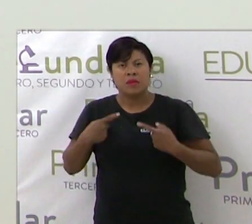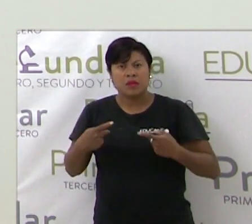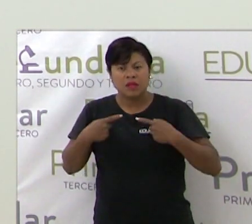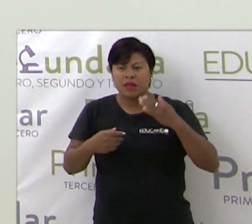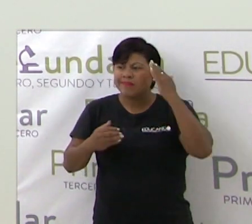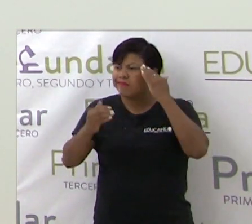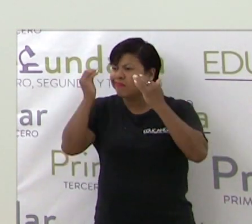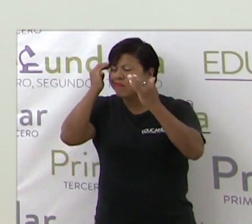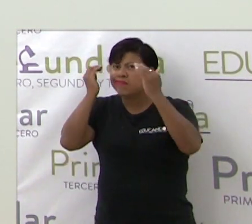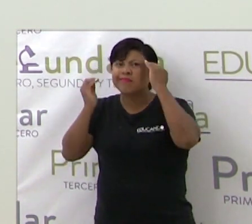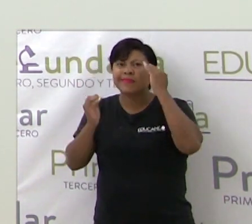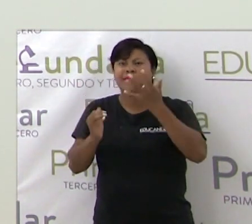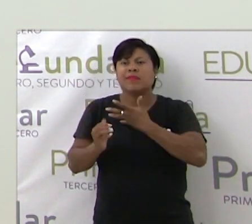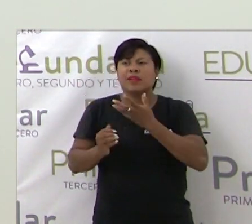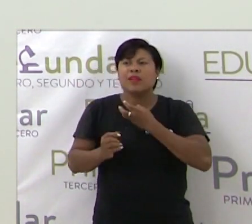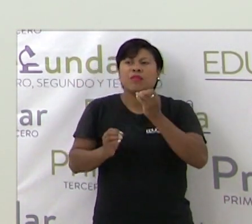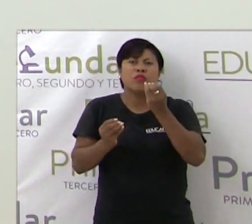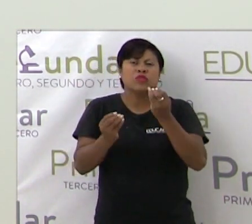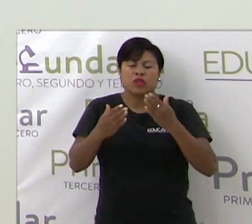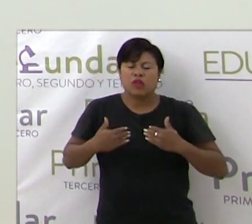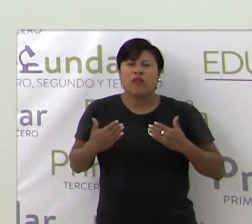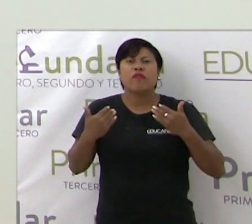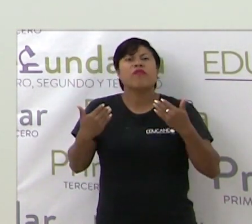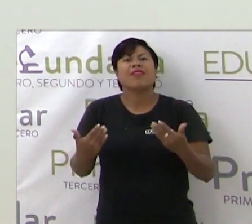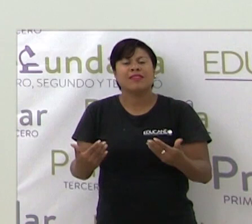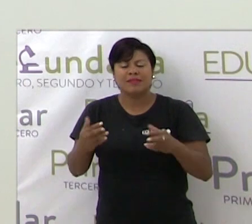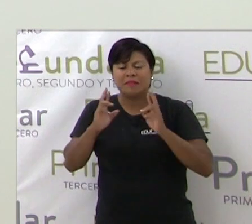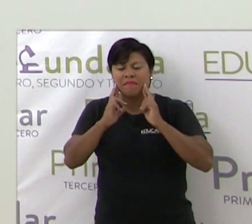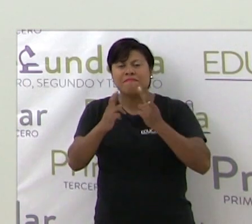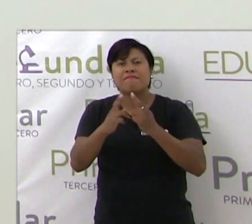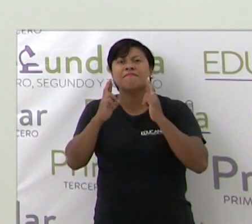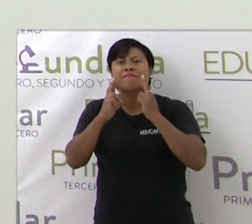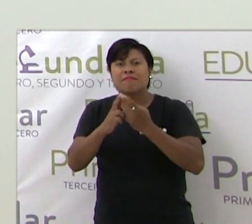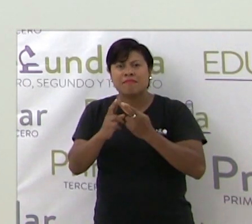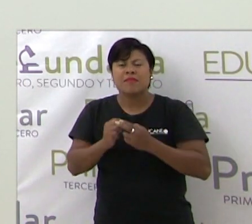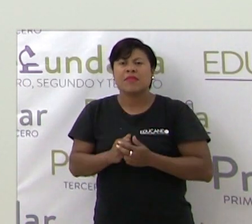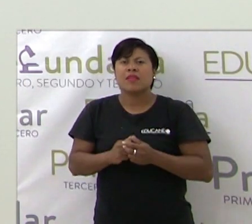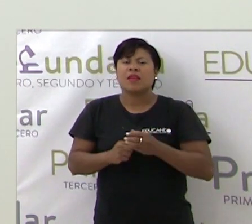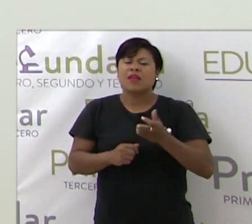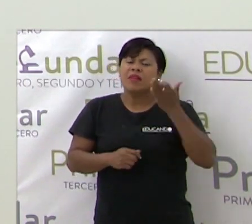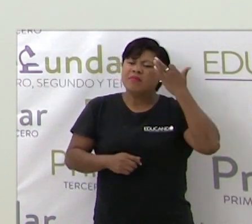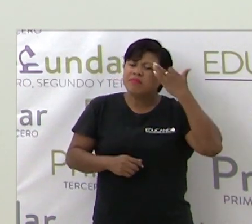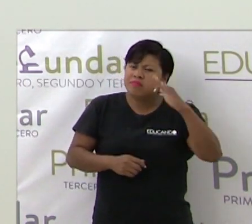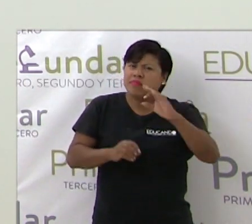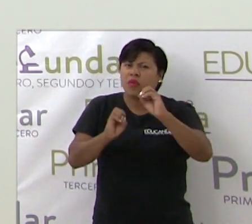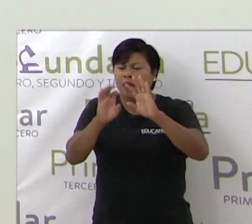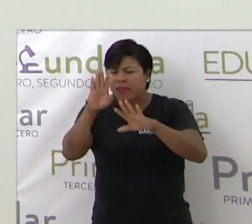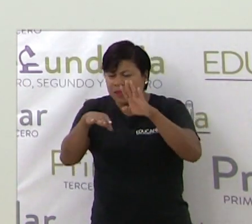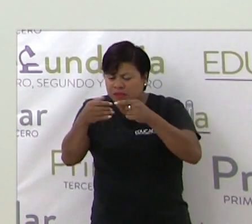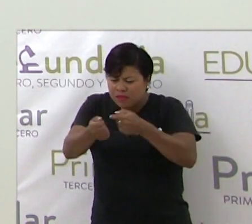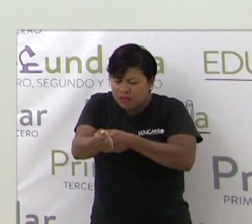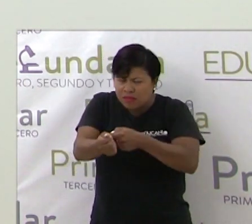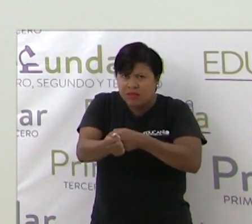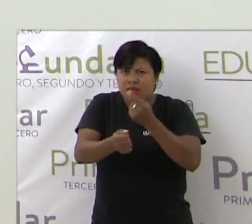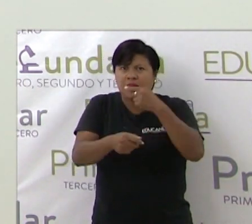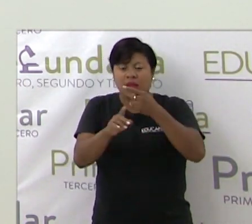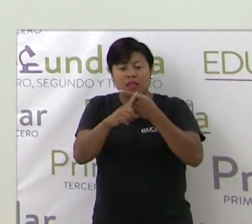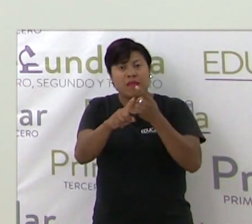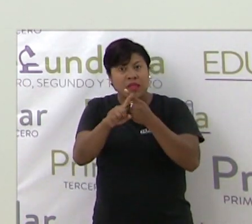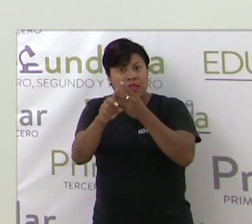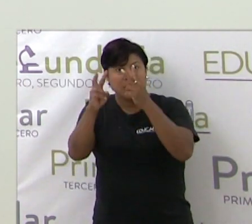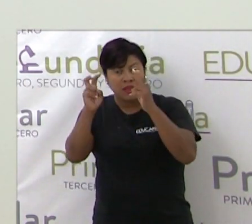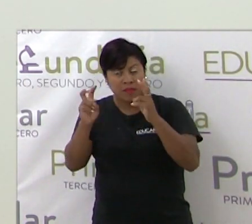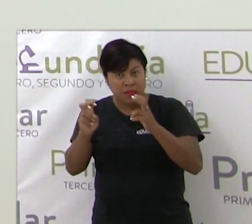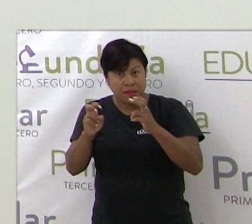se conocían, que se tenían mucha confianza, que se reunían hasta de manera clandestina para hablar de diferentes temas,